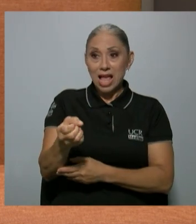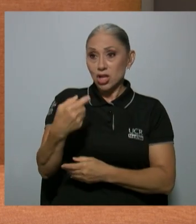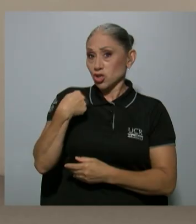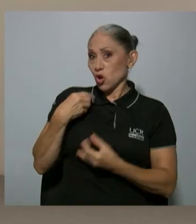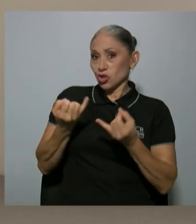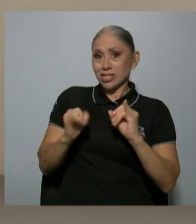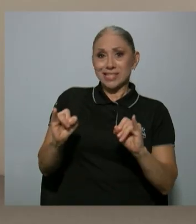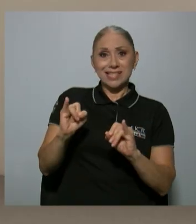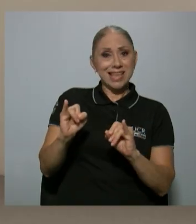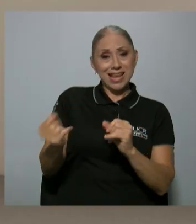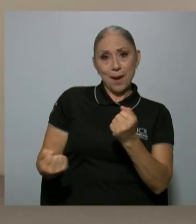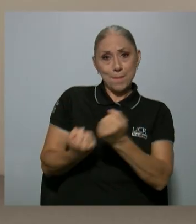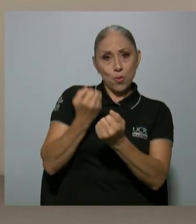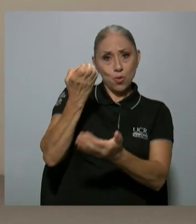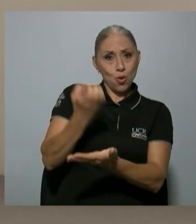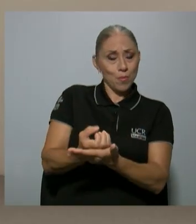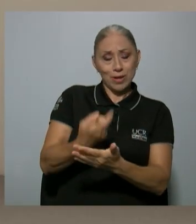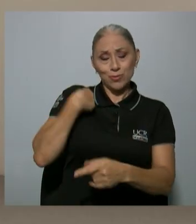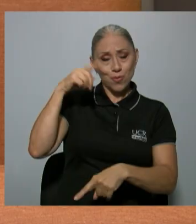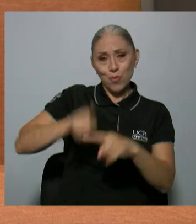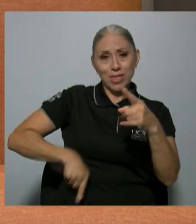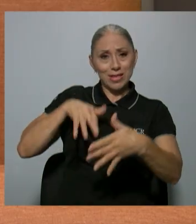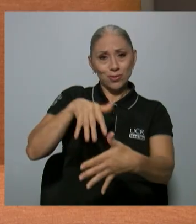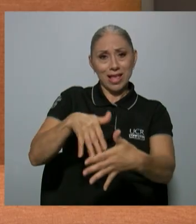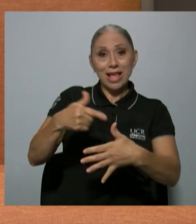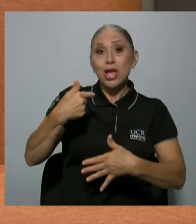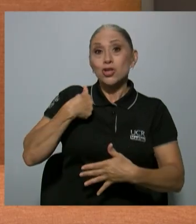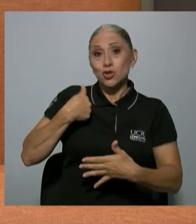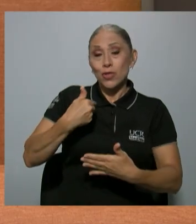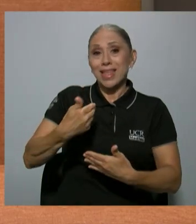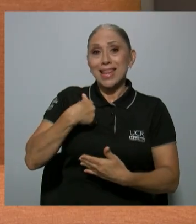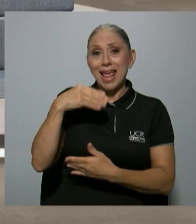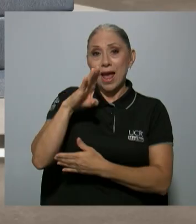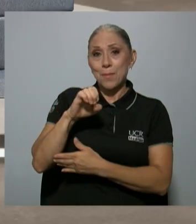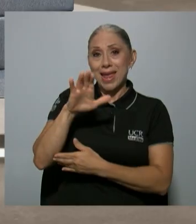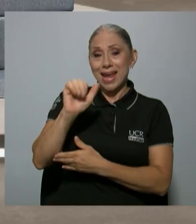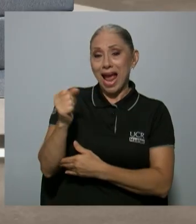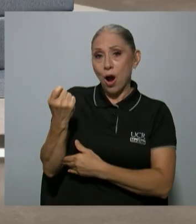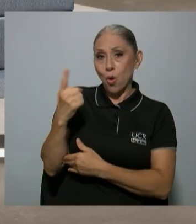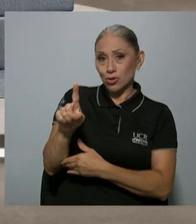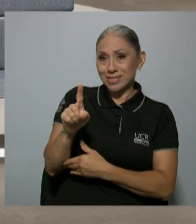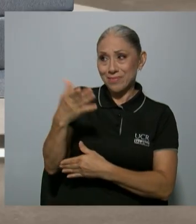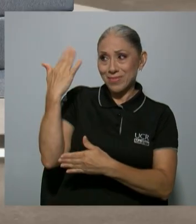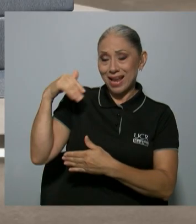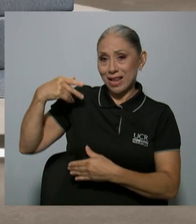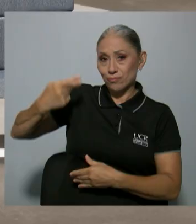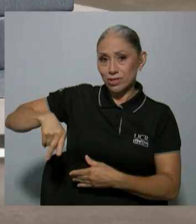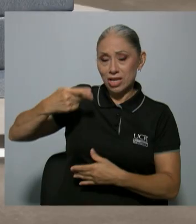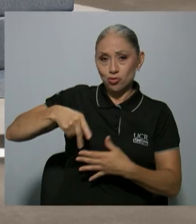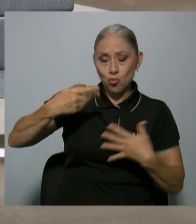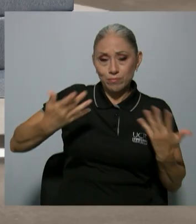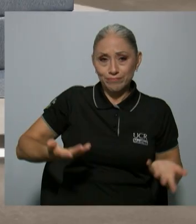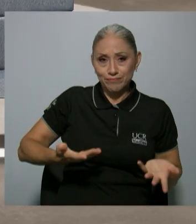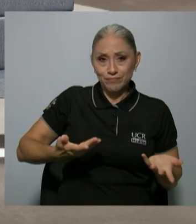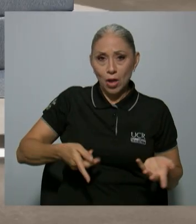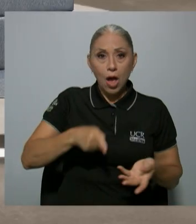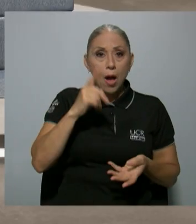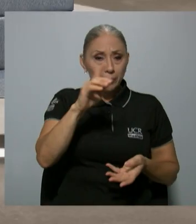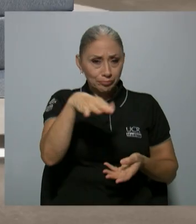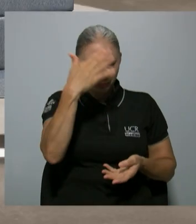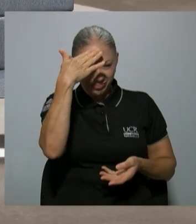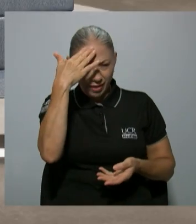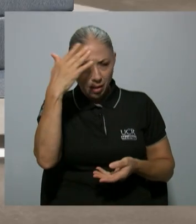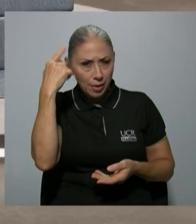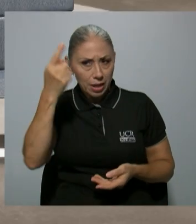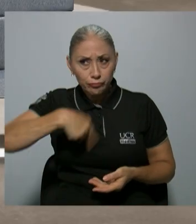era becada 11 y en ese momento mi beca estaba en riesgo. Becada 11, para que sepamos, de toda la audiencia que también sigue el